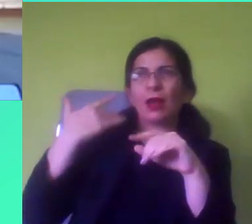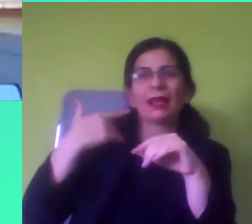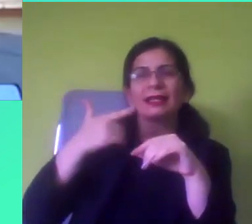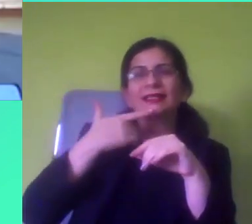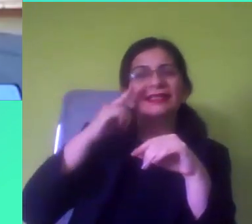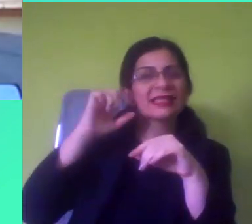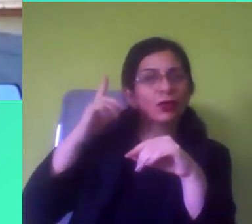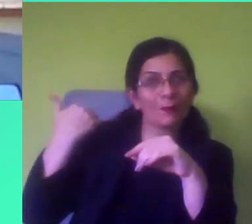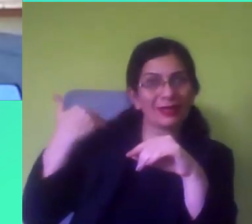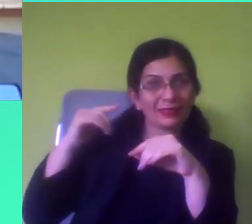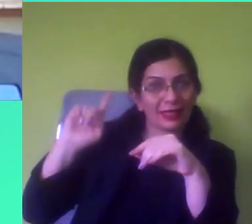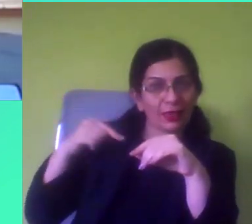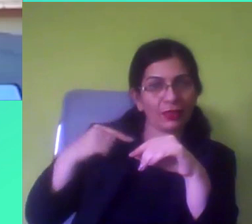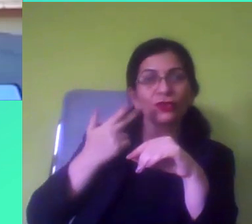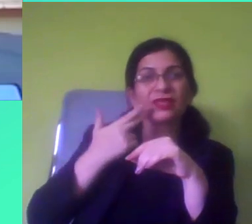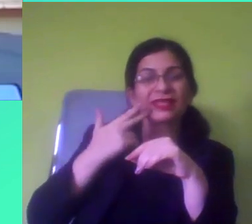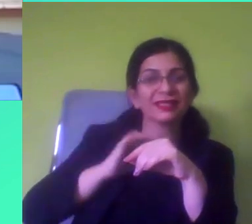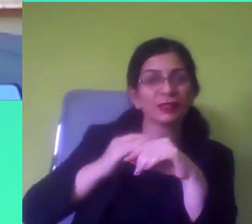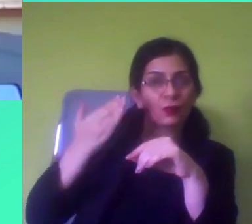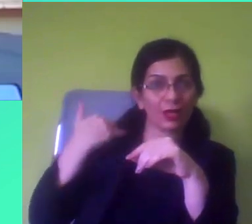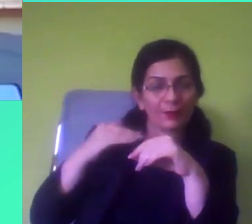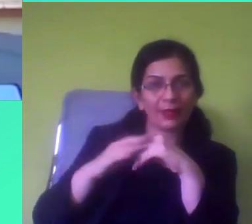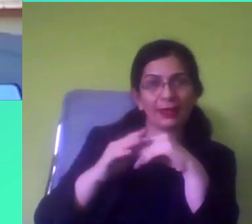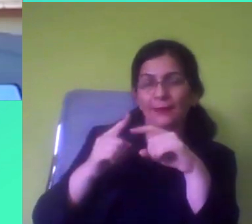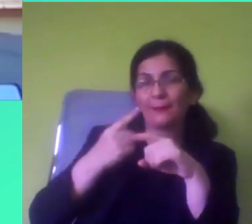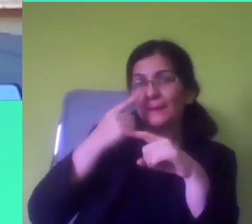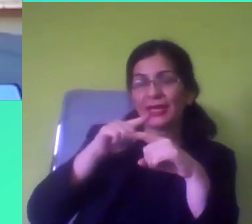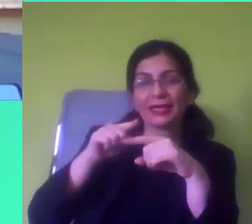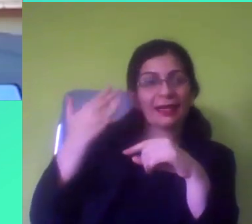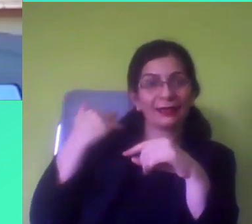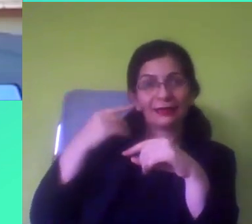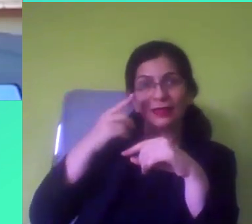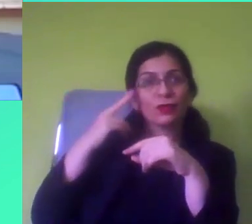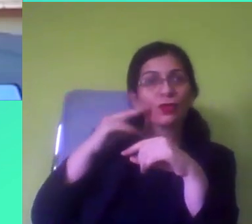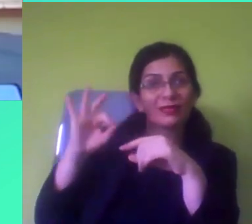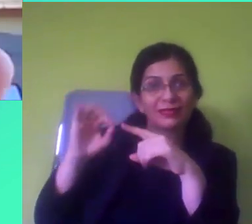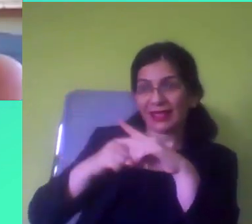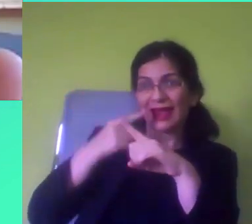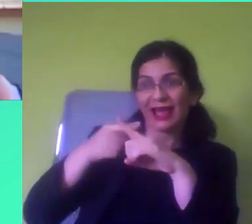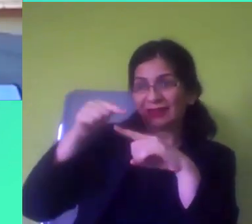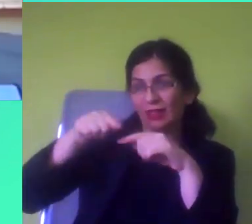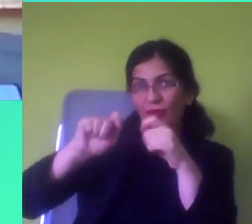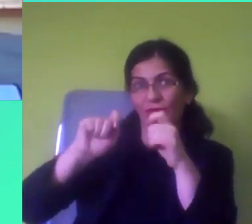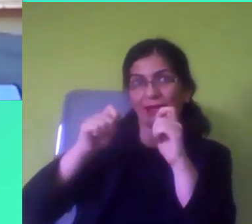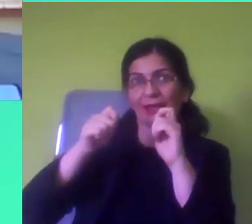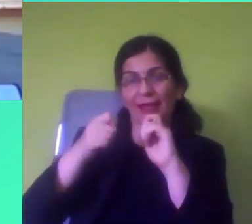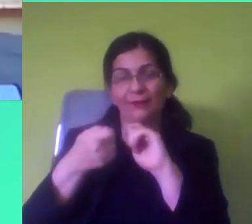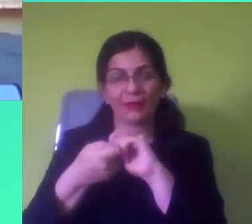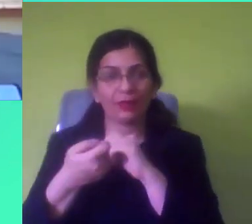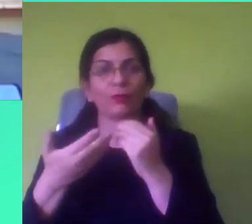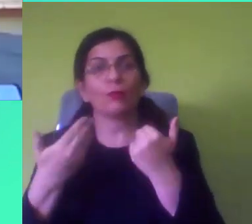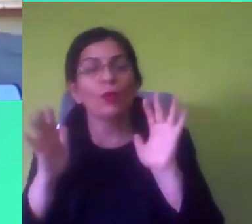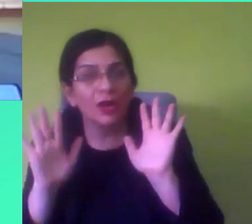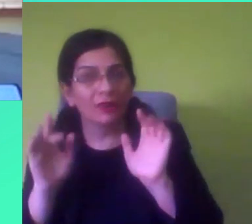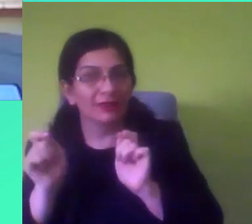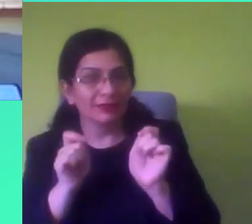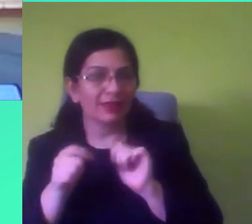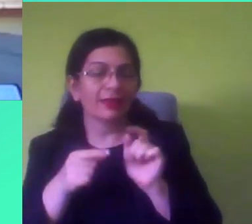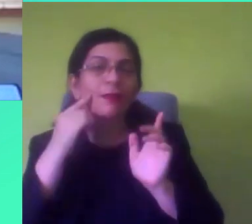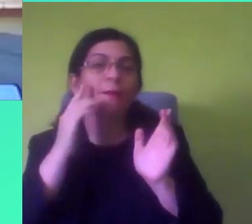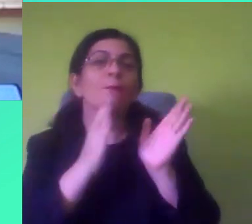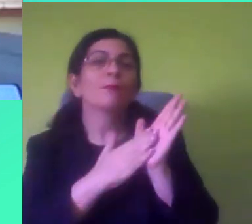se espera que van a cambiar en el futuro a partir de dos escenarios posibles. Un escenario que es el que vemos